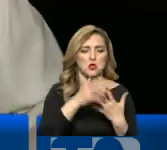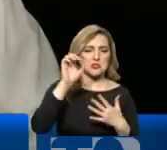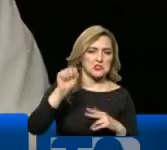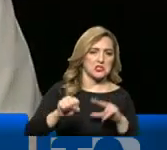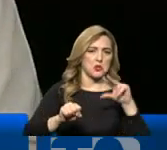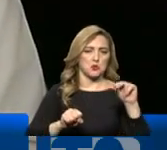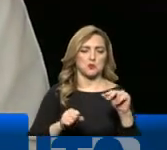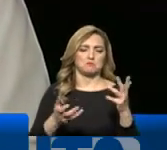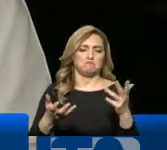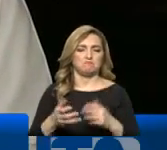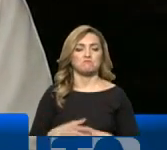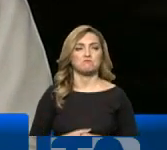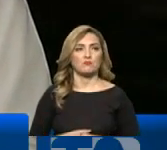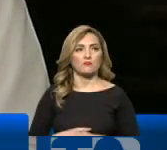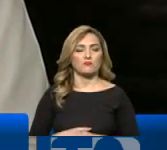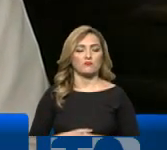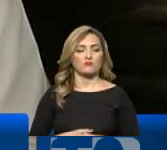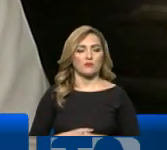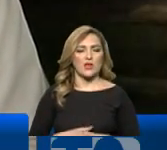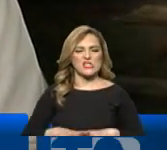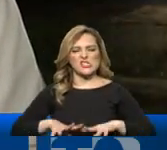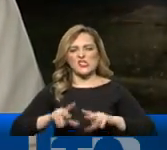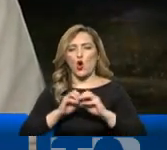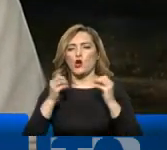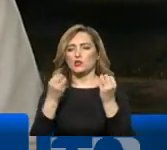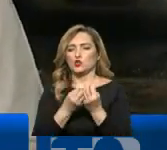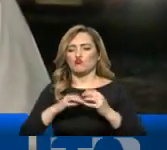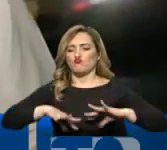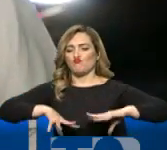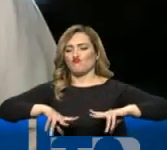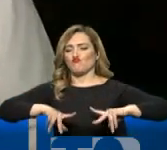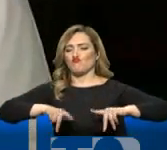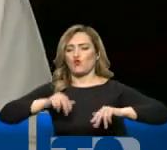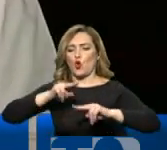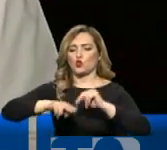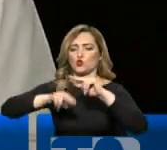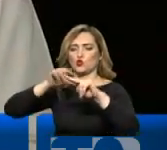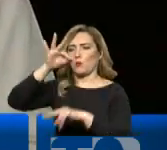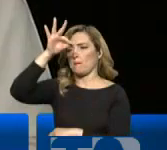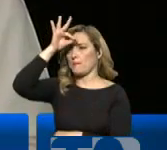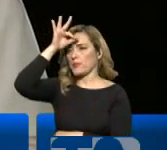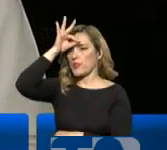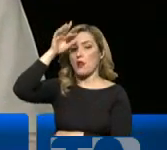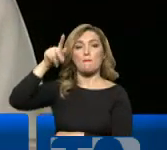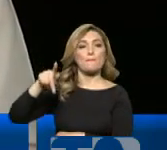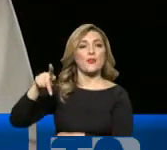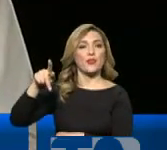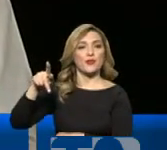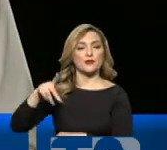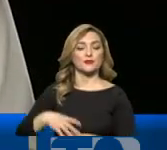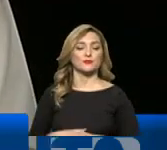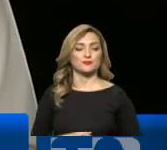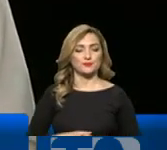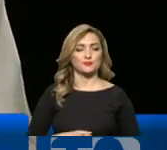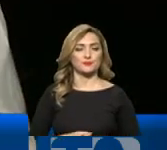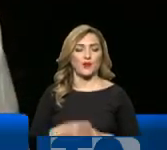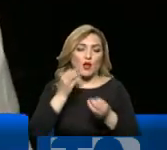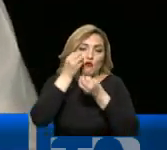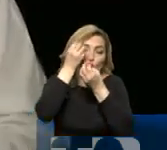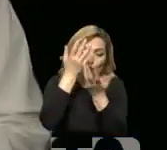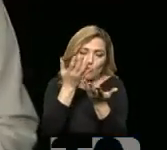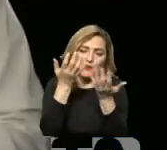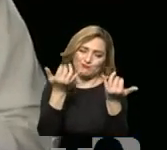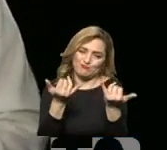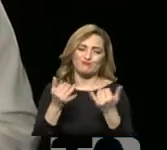que se investiga una trama de corrupción alrededor de la construcción del hospital de Pedernales. Hasta aquí lo que